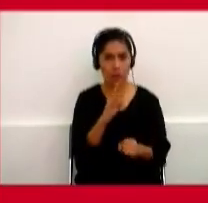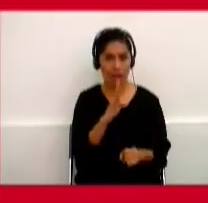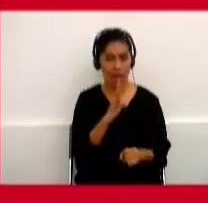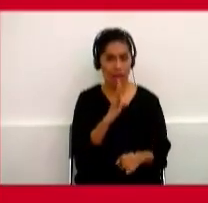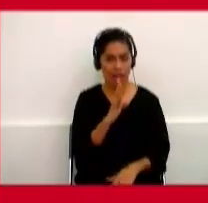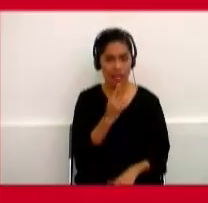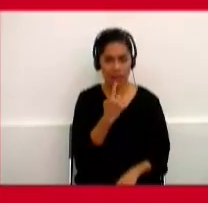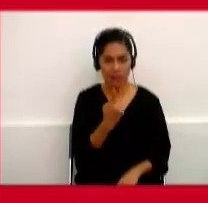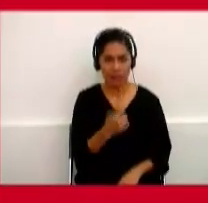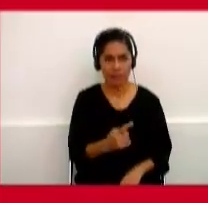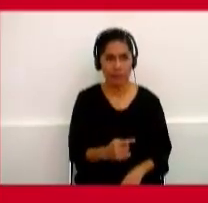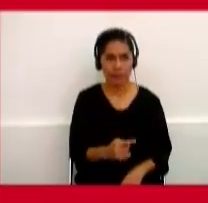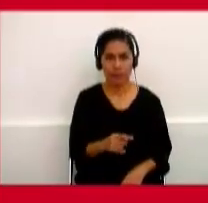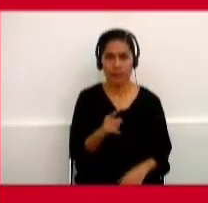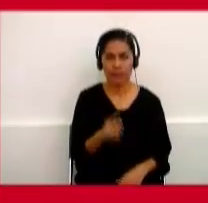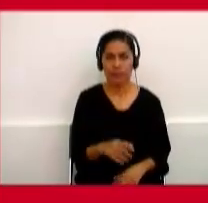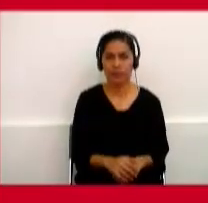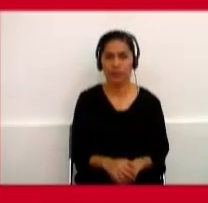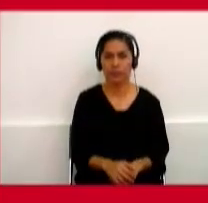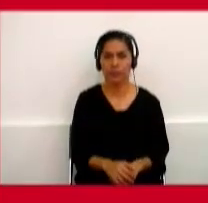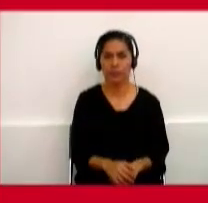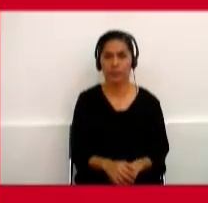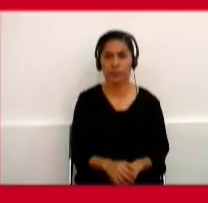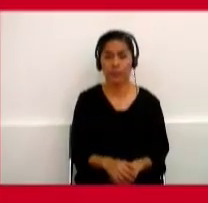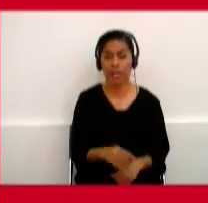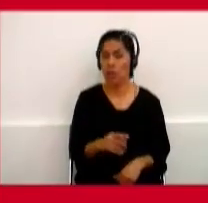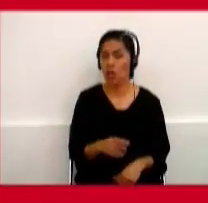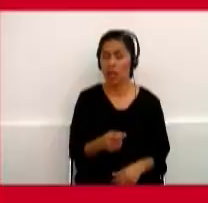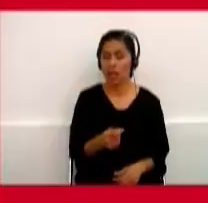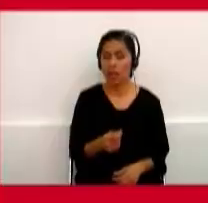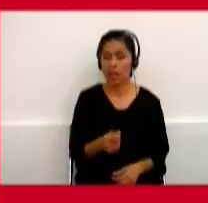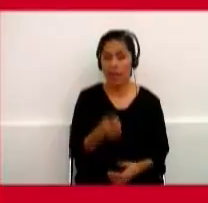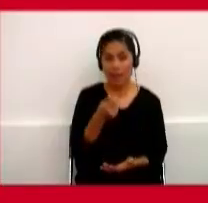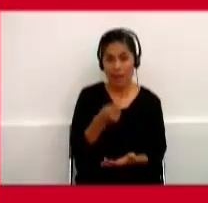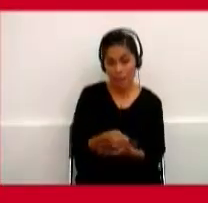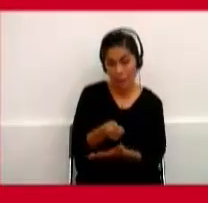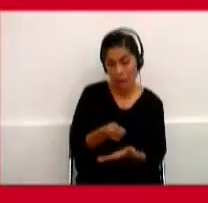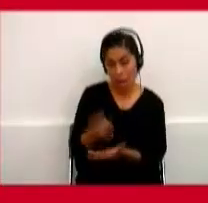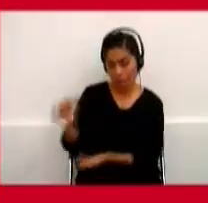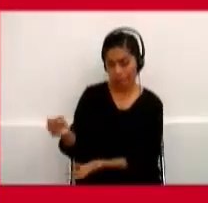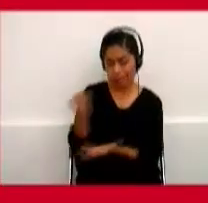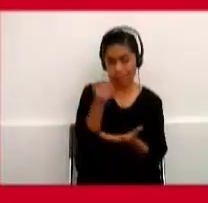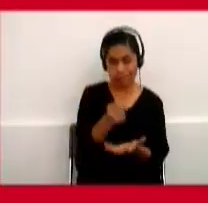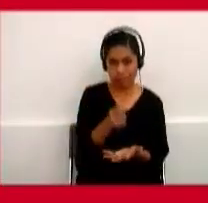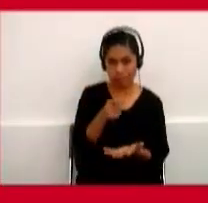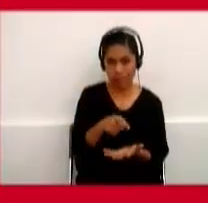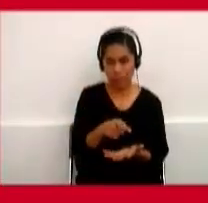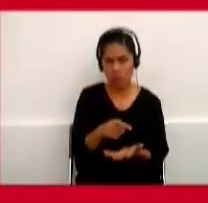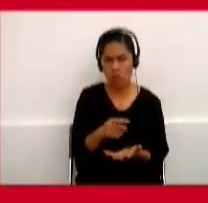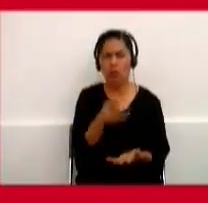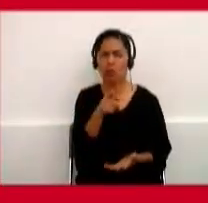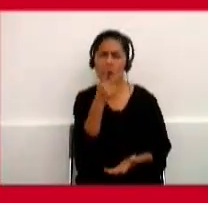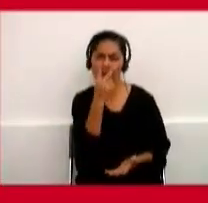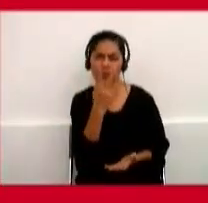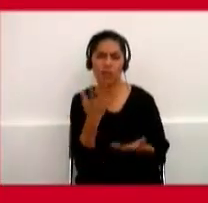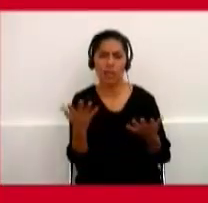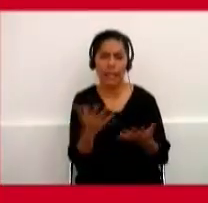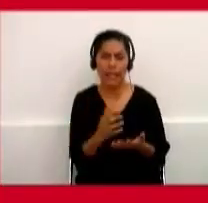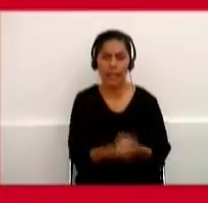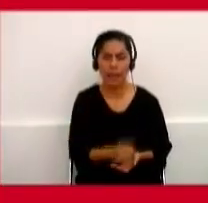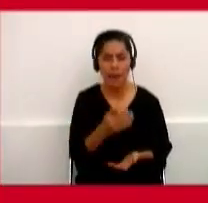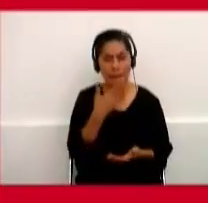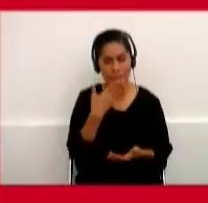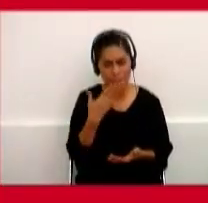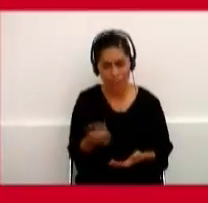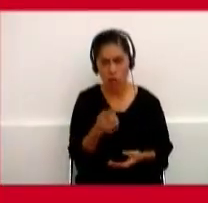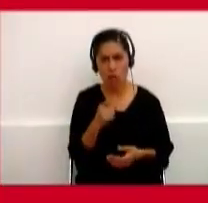de cumplimiento del presupuesto del año pasado. Sí. ¿Qué mejoras han podido observar en temas